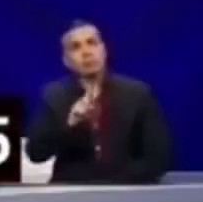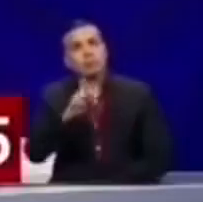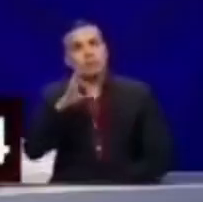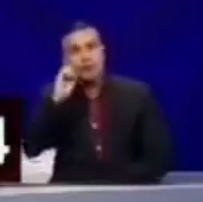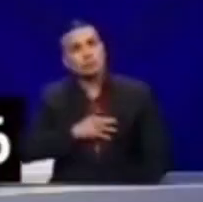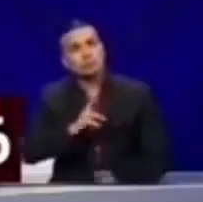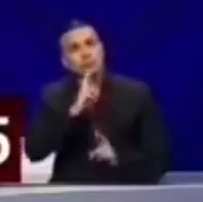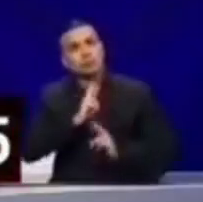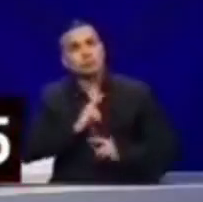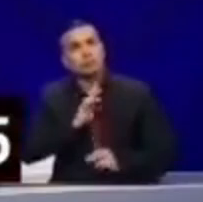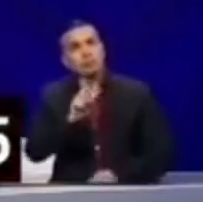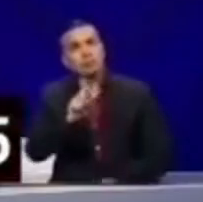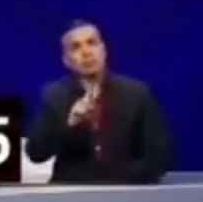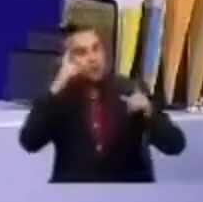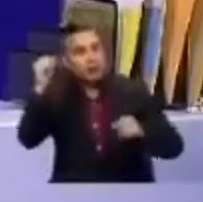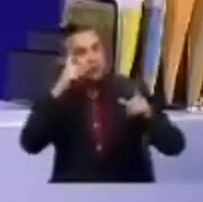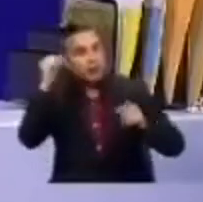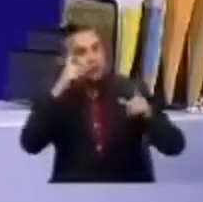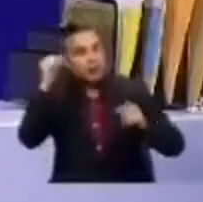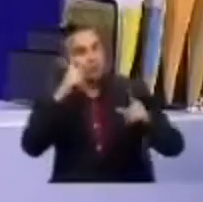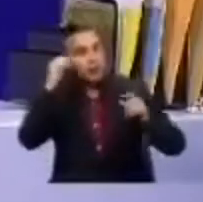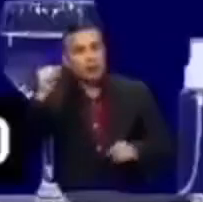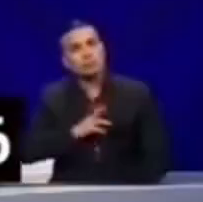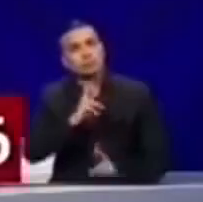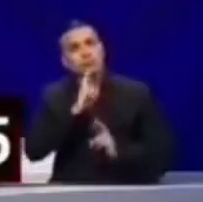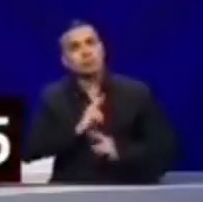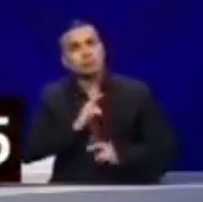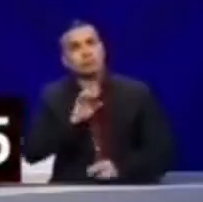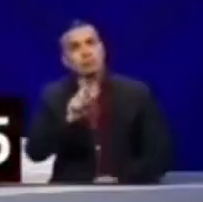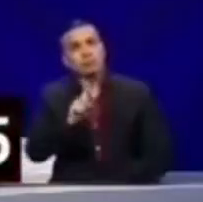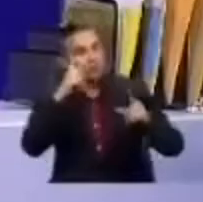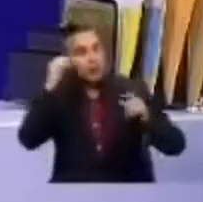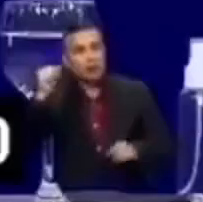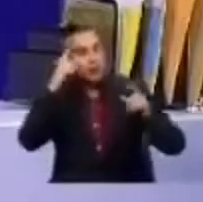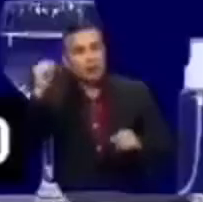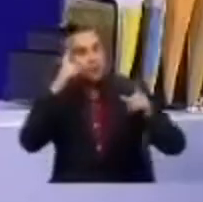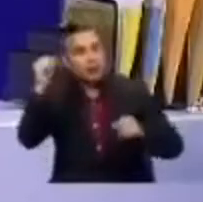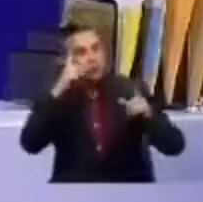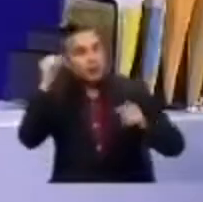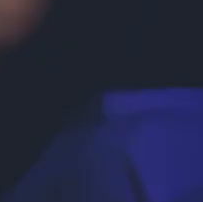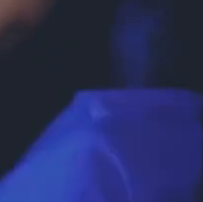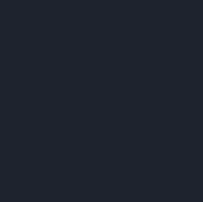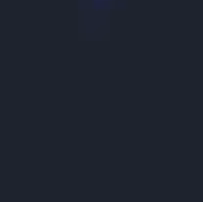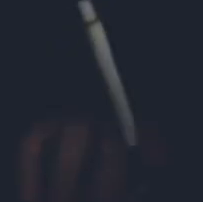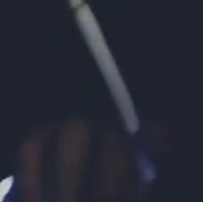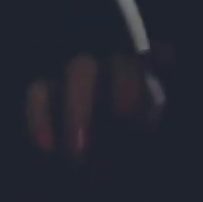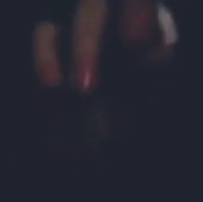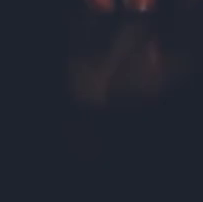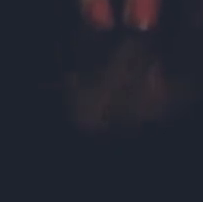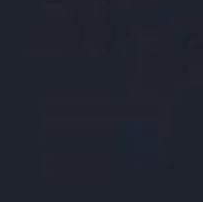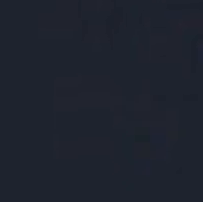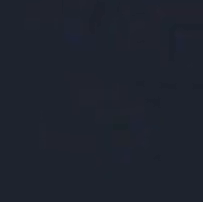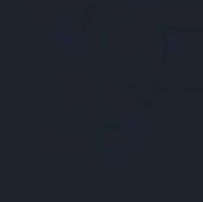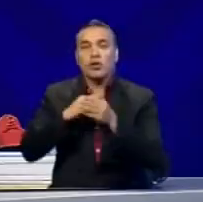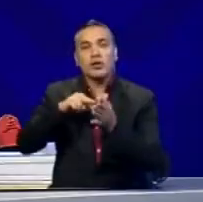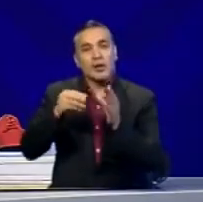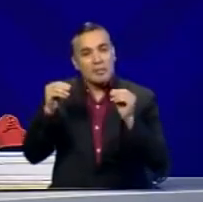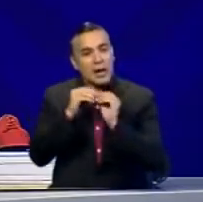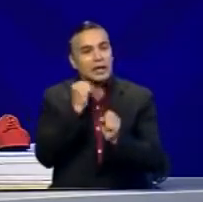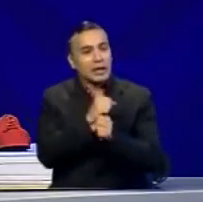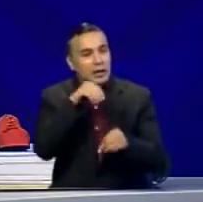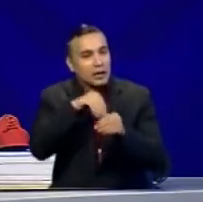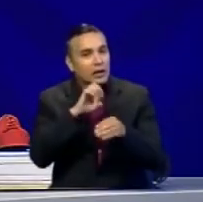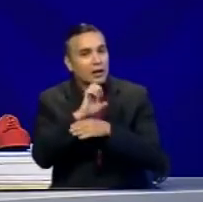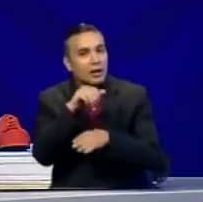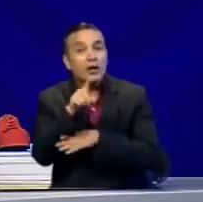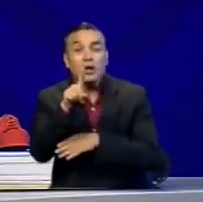¿no? Perdón, digo, Andrés. Sueña, digo, Andrés. Sueña. El más cabrón. Así